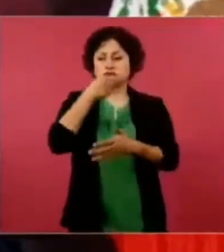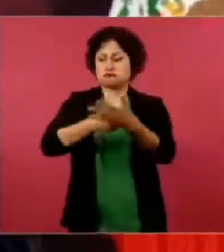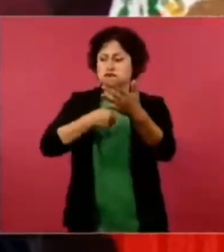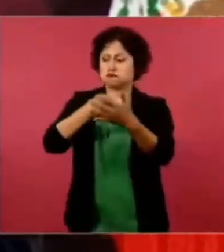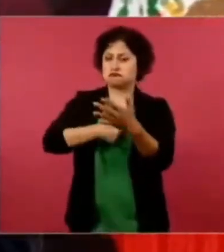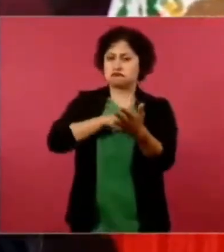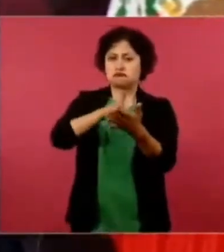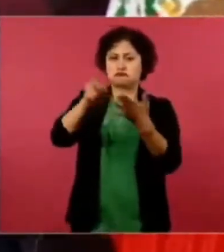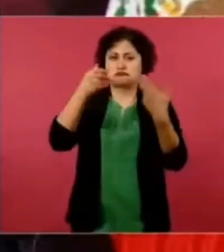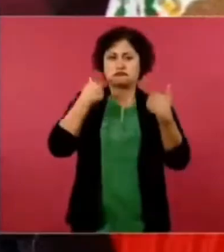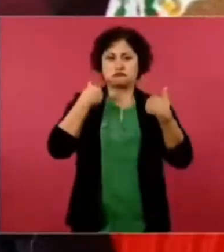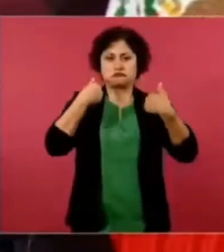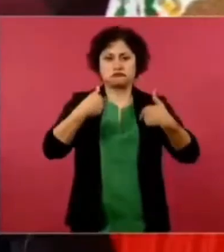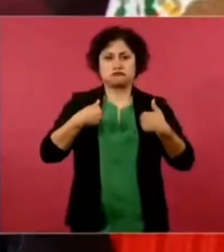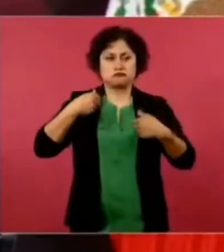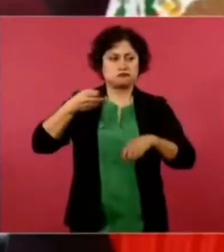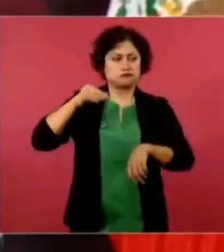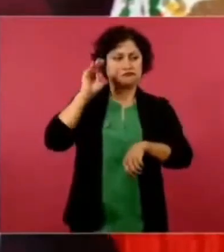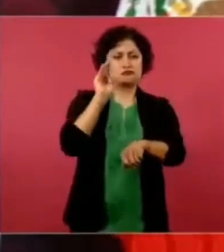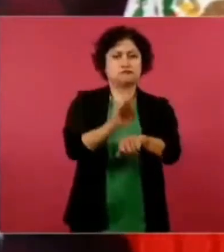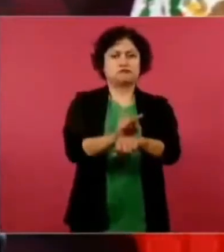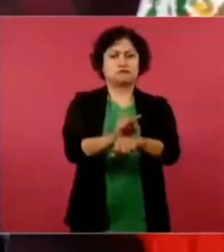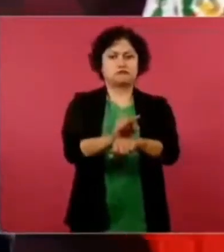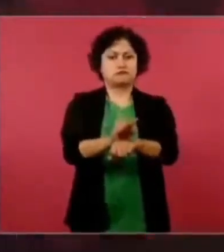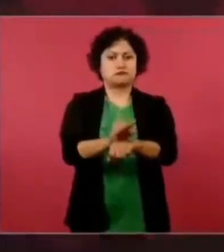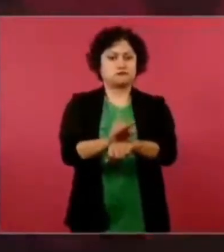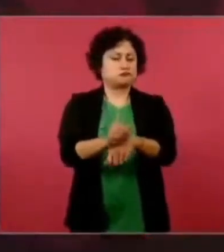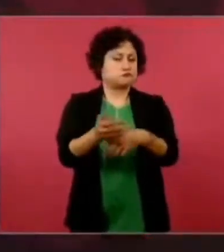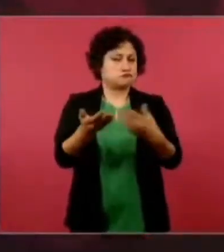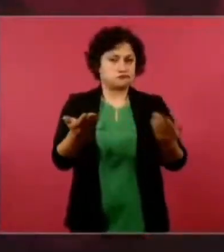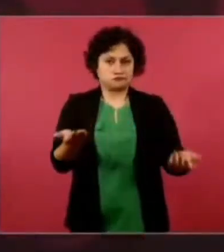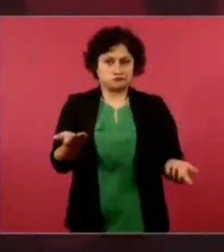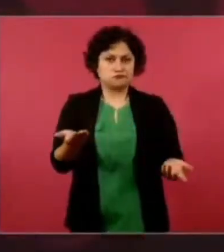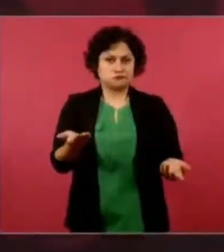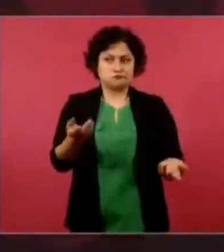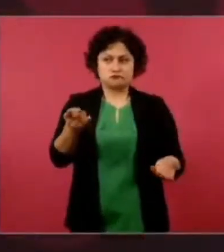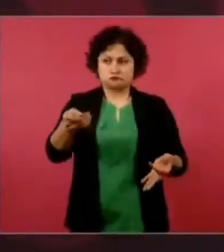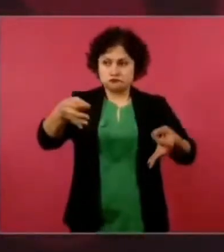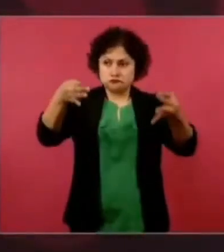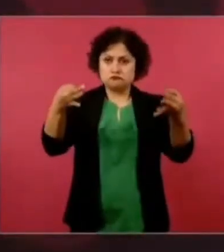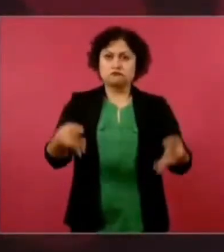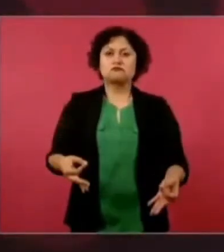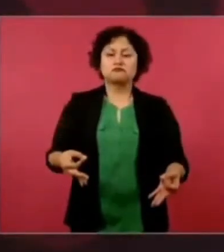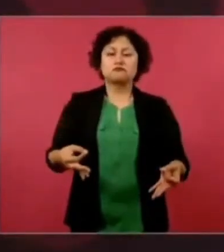las auténticas, y consideraba yo al PRO así.